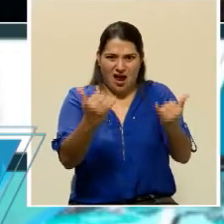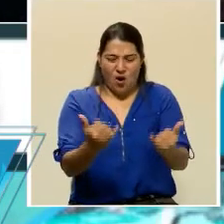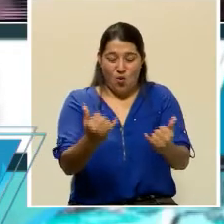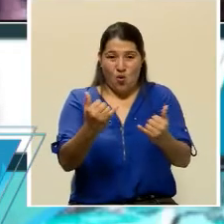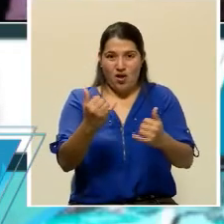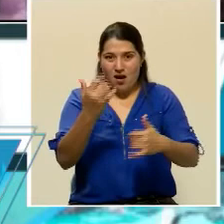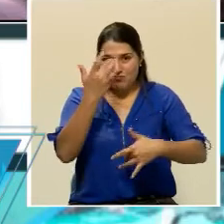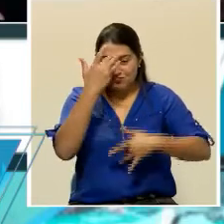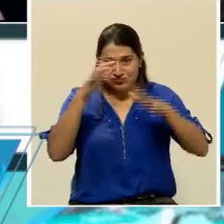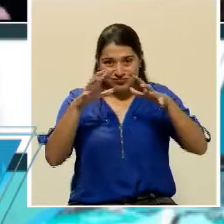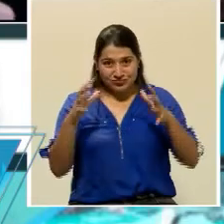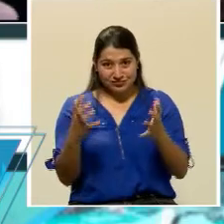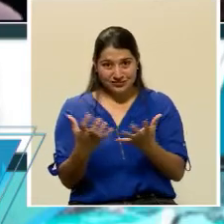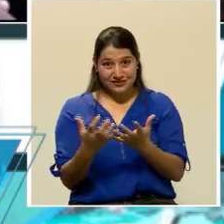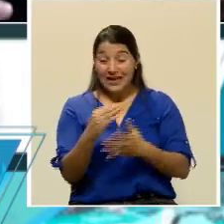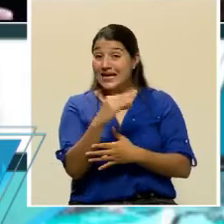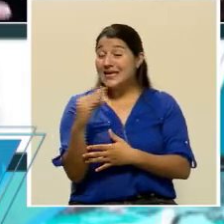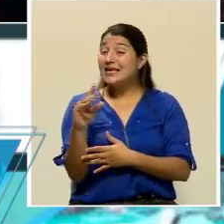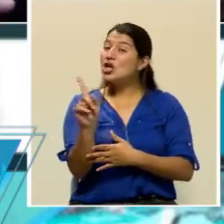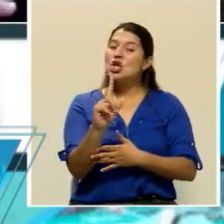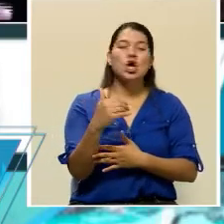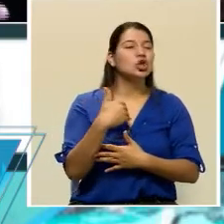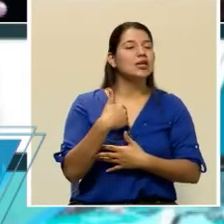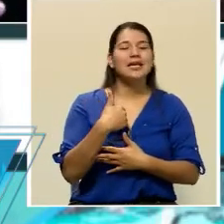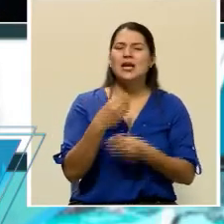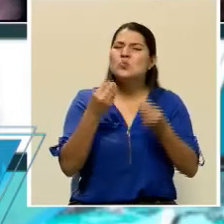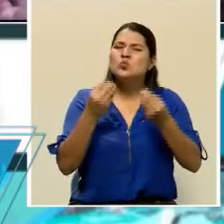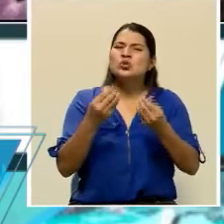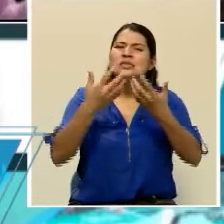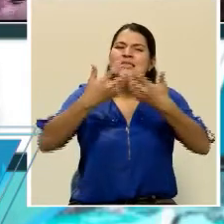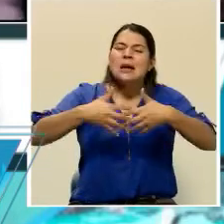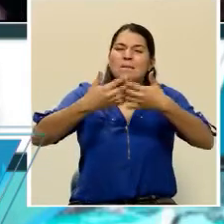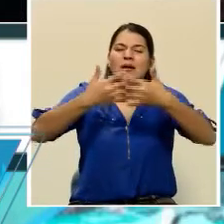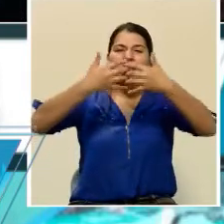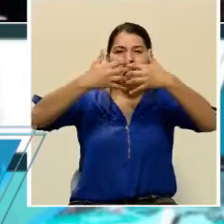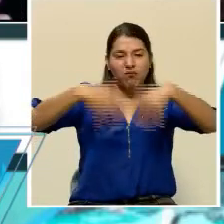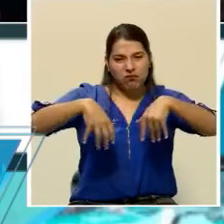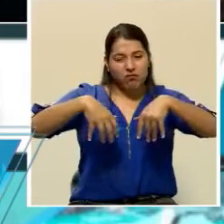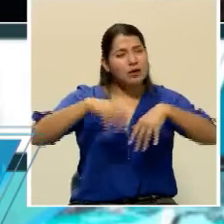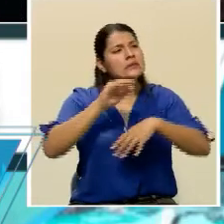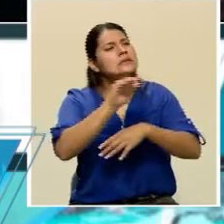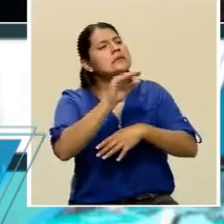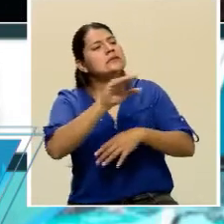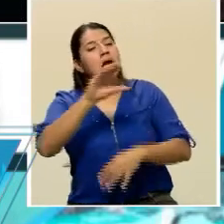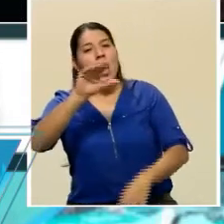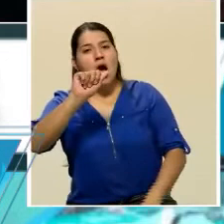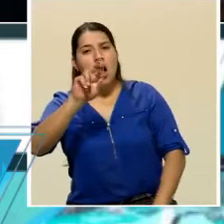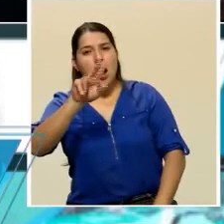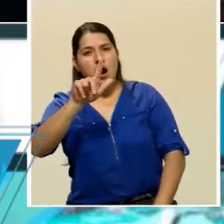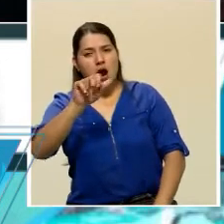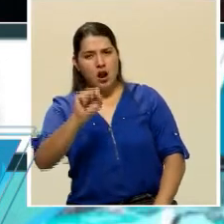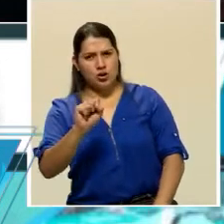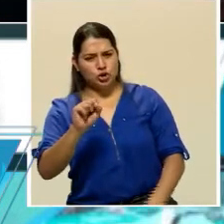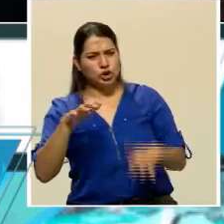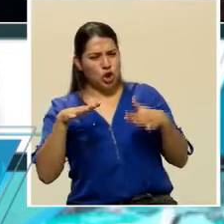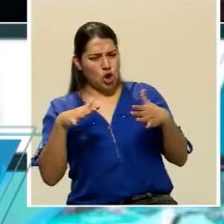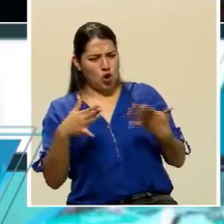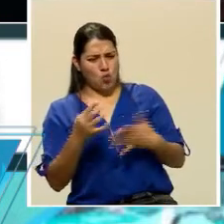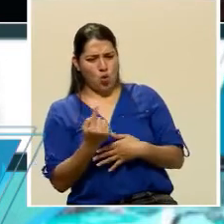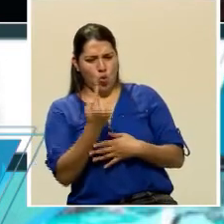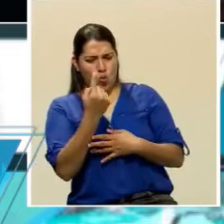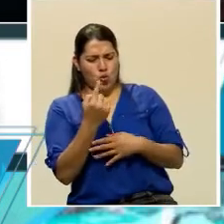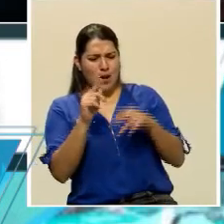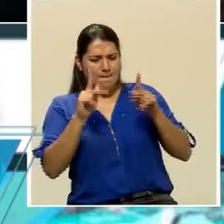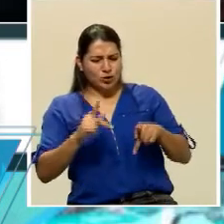una enorme cantidad de empresas destruidas. Eso entre muchas otras. Don Carlos, ¿cómo un comerciante,